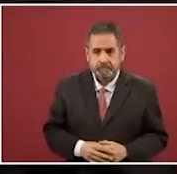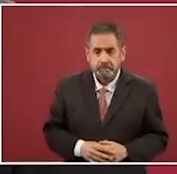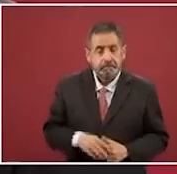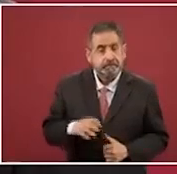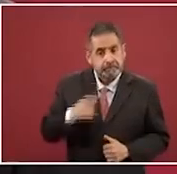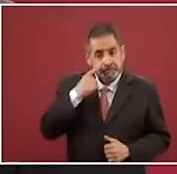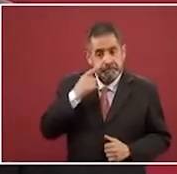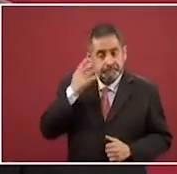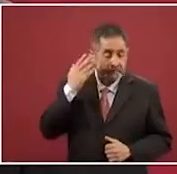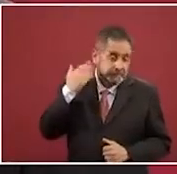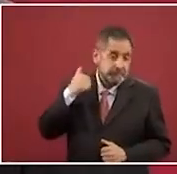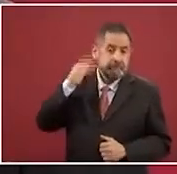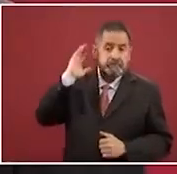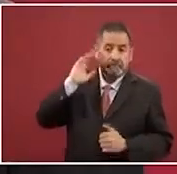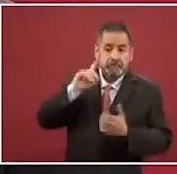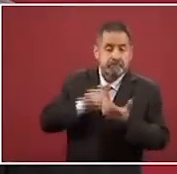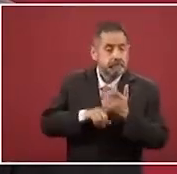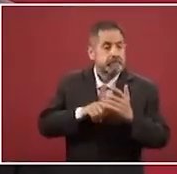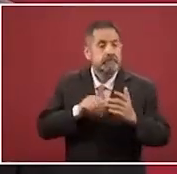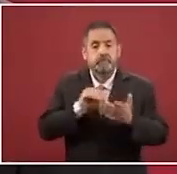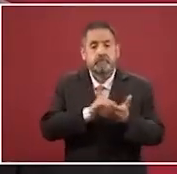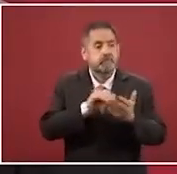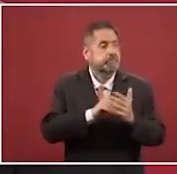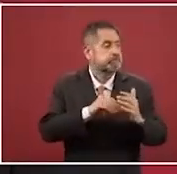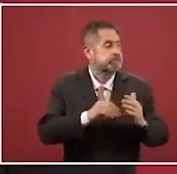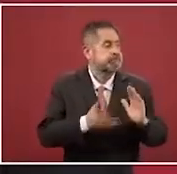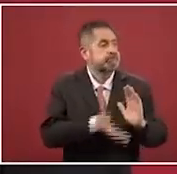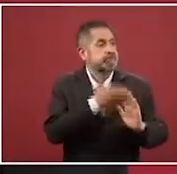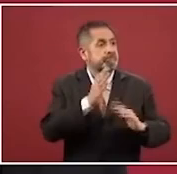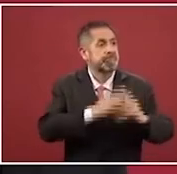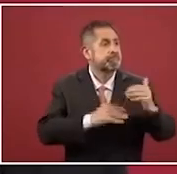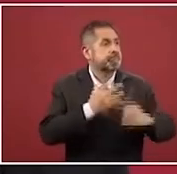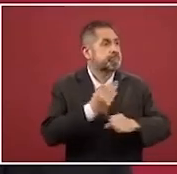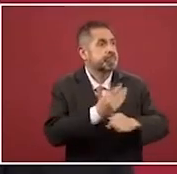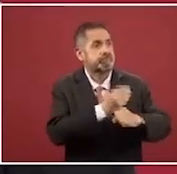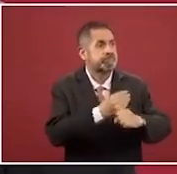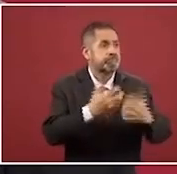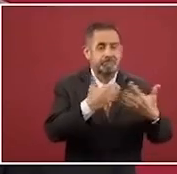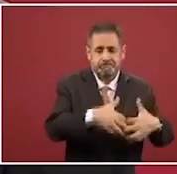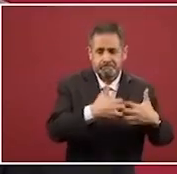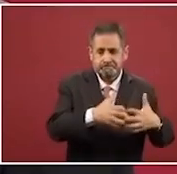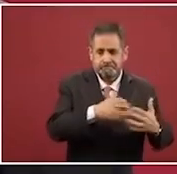Todavía los que hicieron la última refinería,